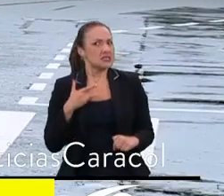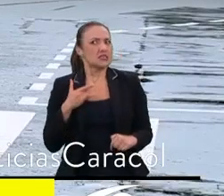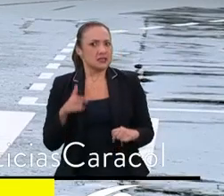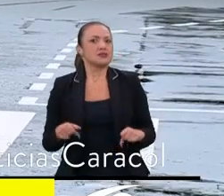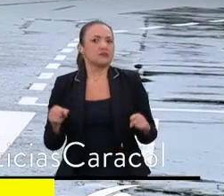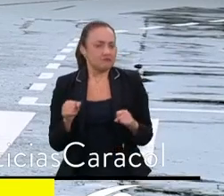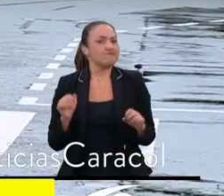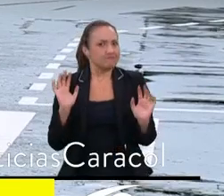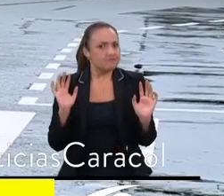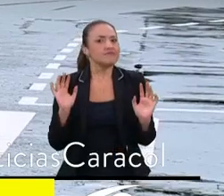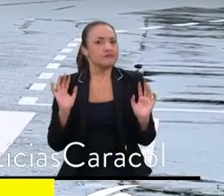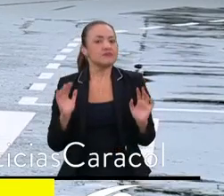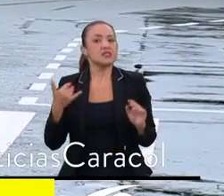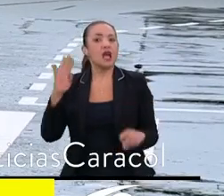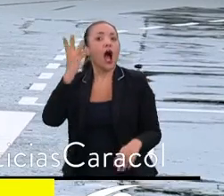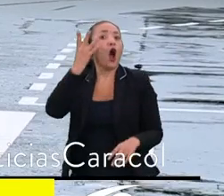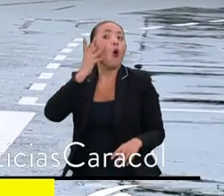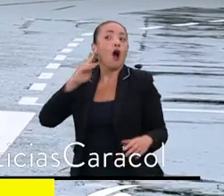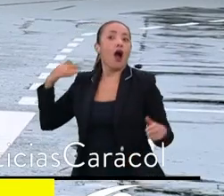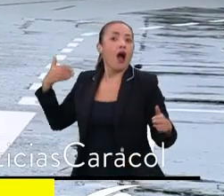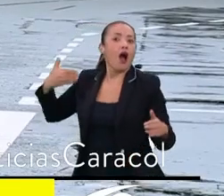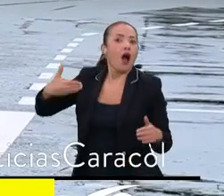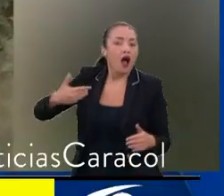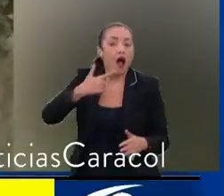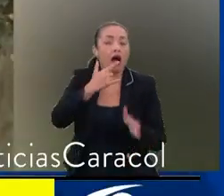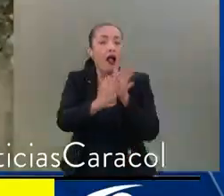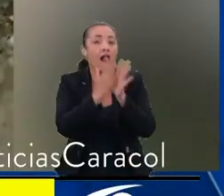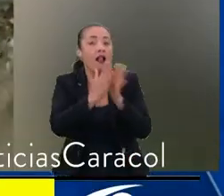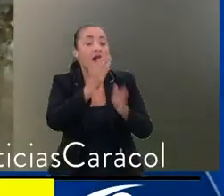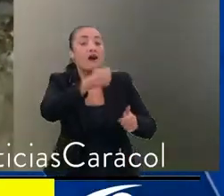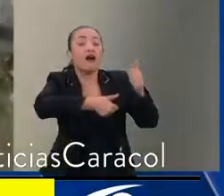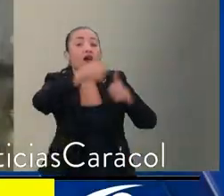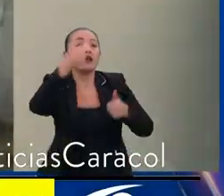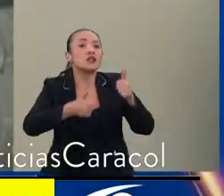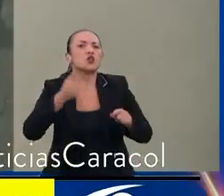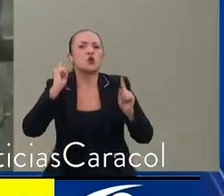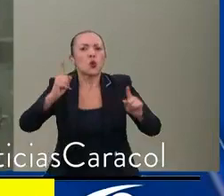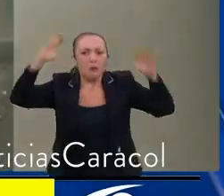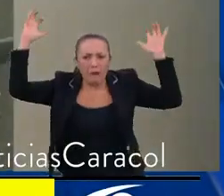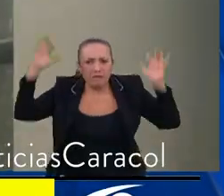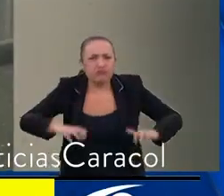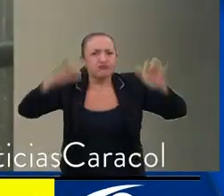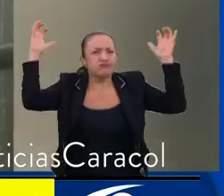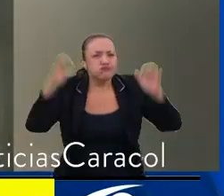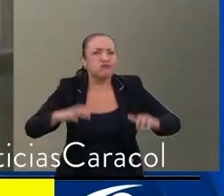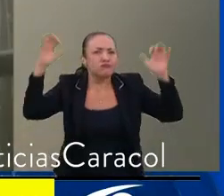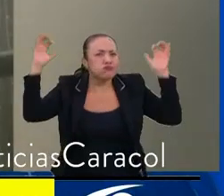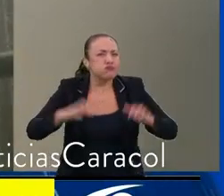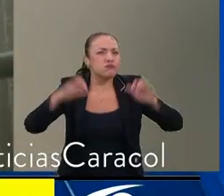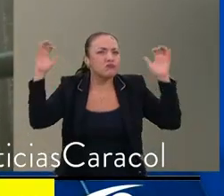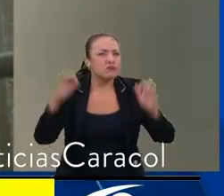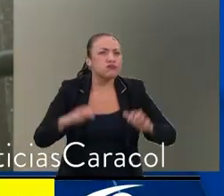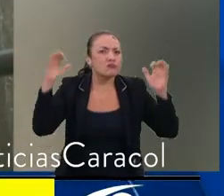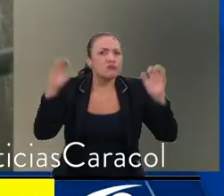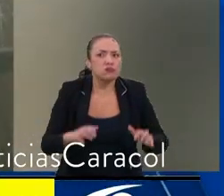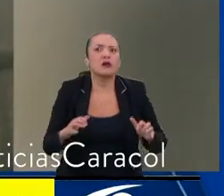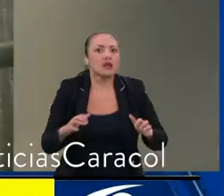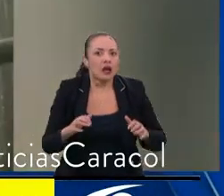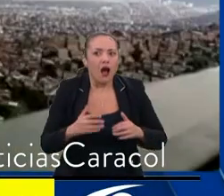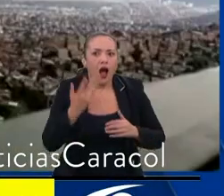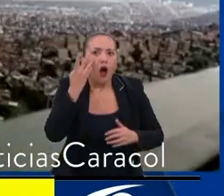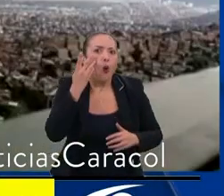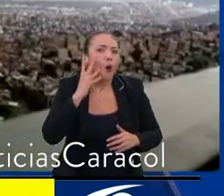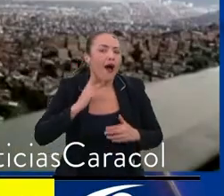generales, durante 4 días consecutivos, dicen las autoridades que las fuertes lluvias no han parado en la ciudad de Medellín, el Valle de